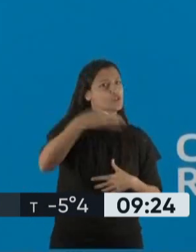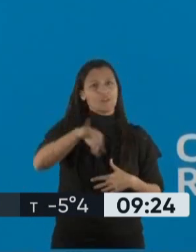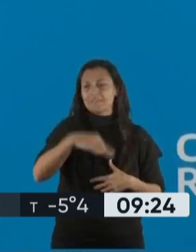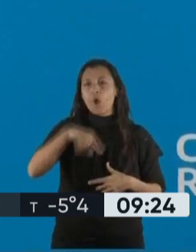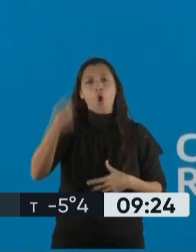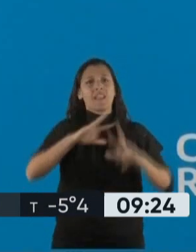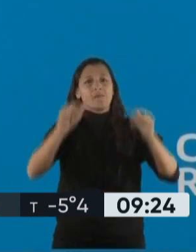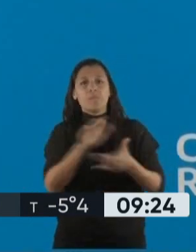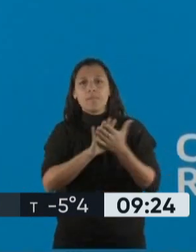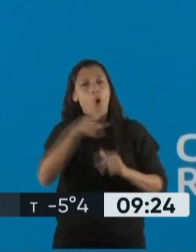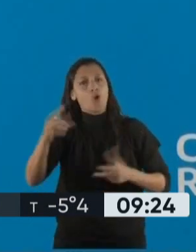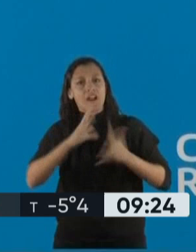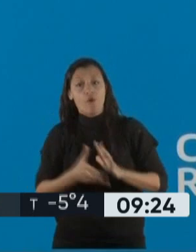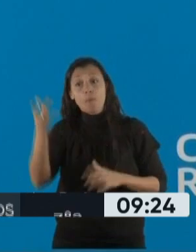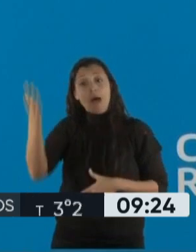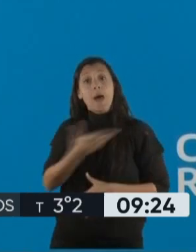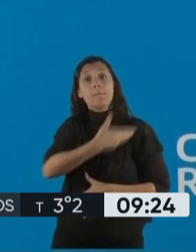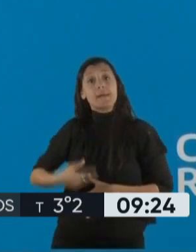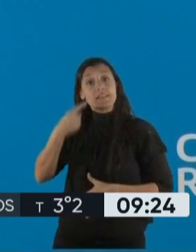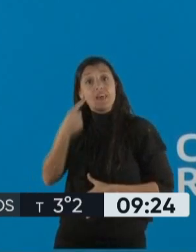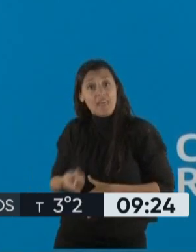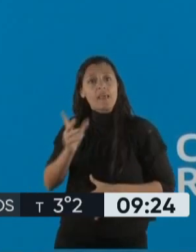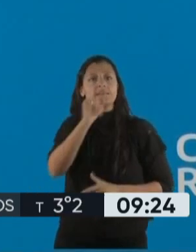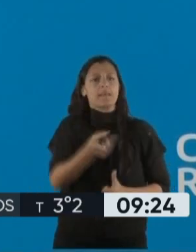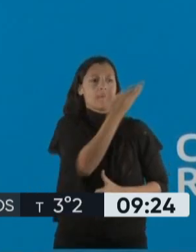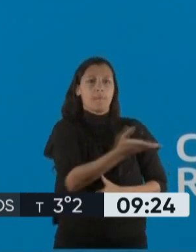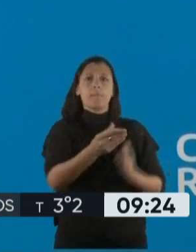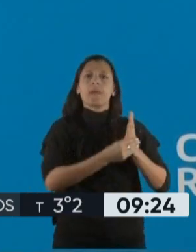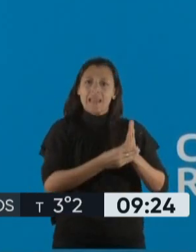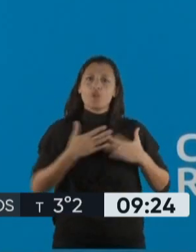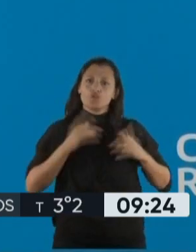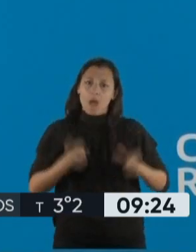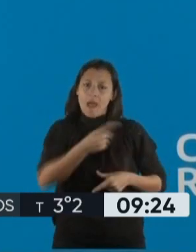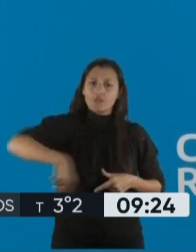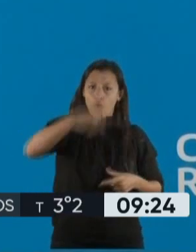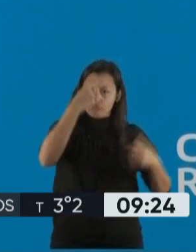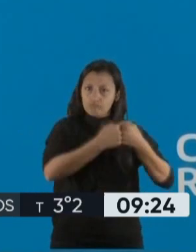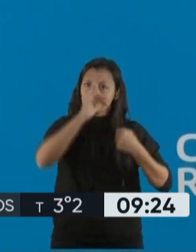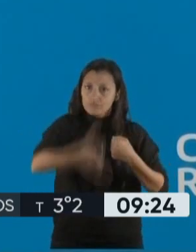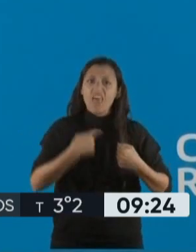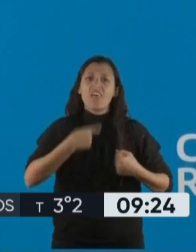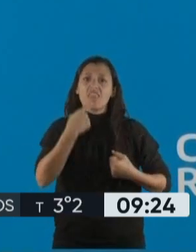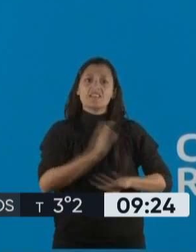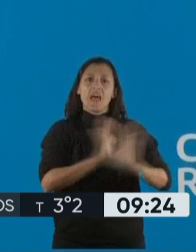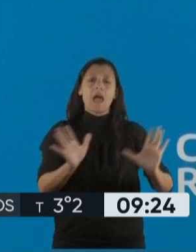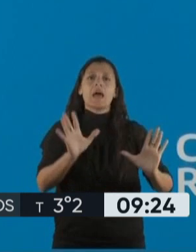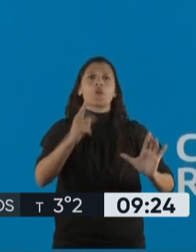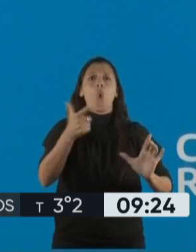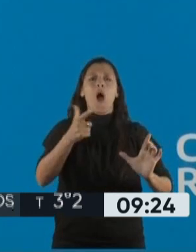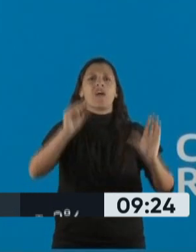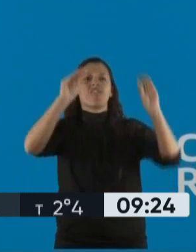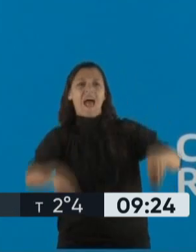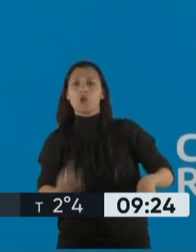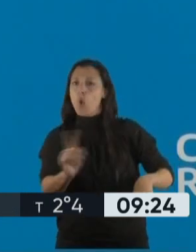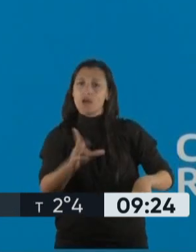precios de alguna manera. Lo que el presidente dice, y los ministros y yo sostenemos, es que no hay que dar batallas perdidas, digamos. Entonces,